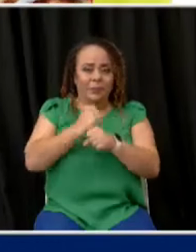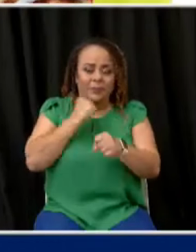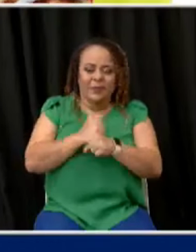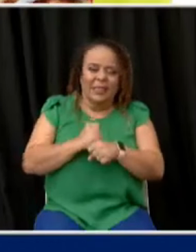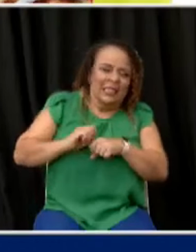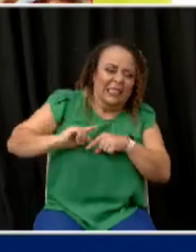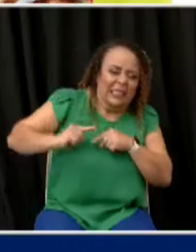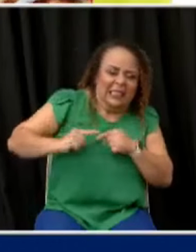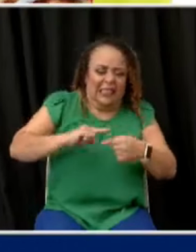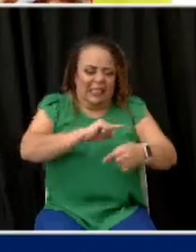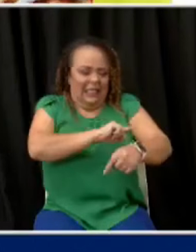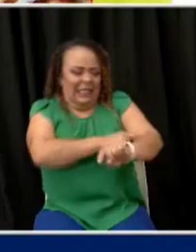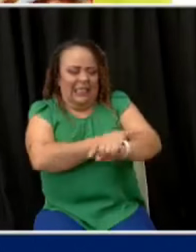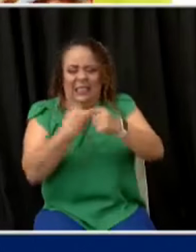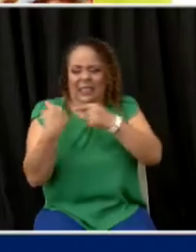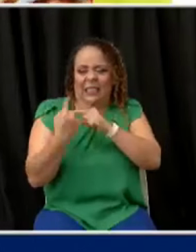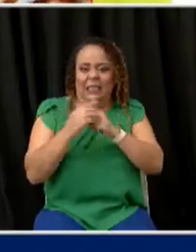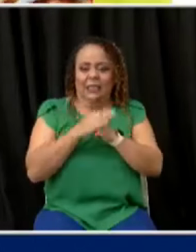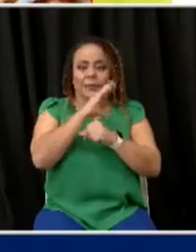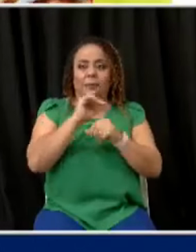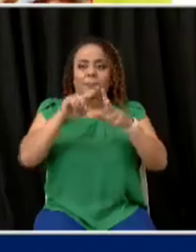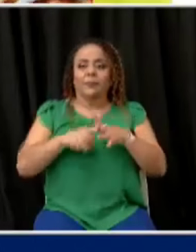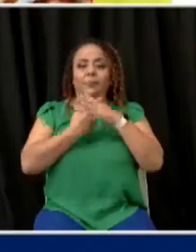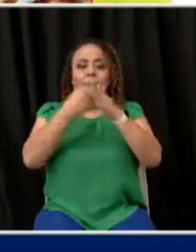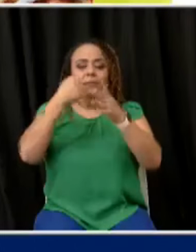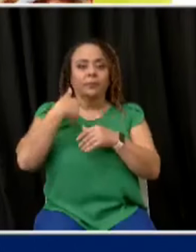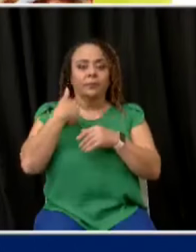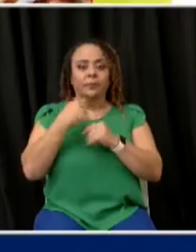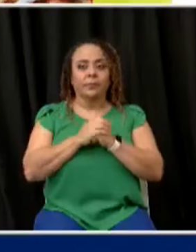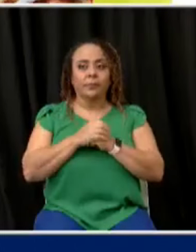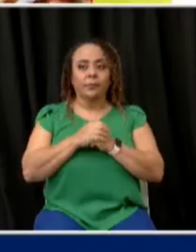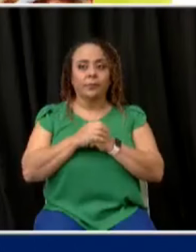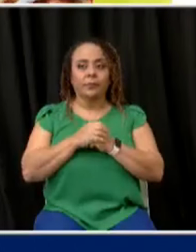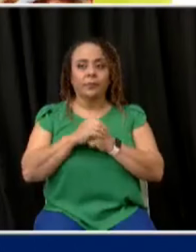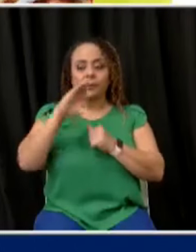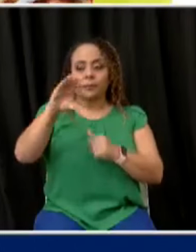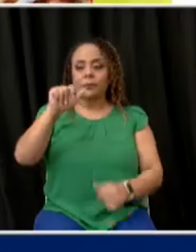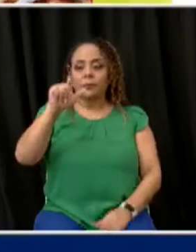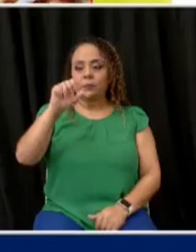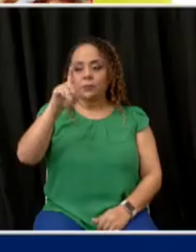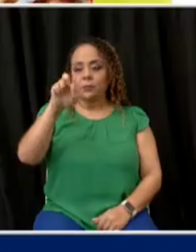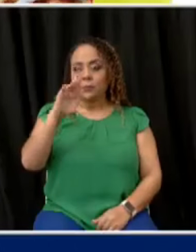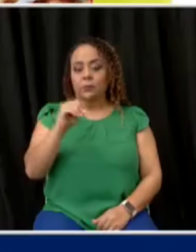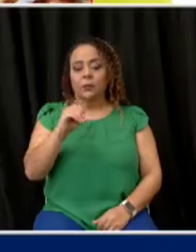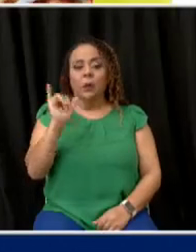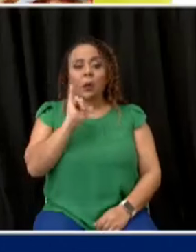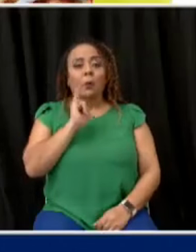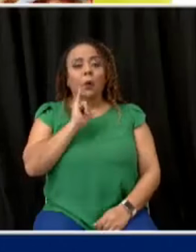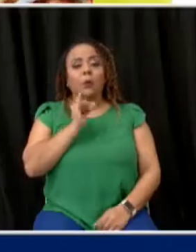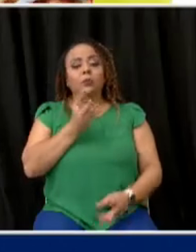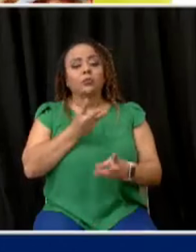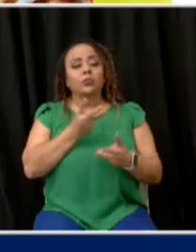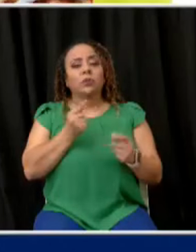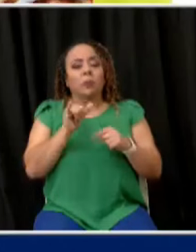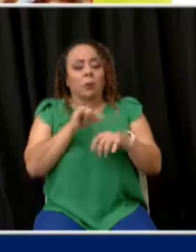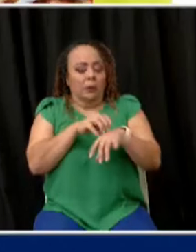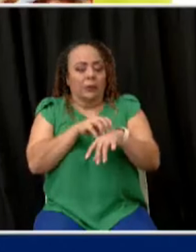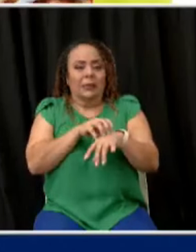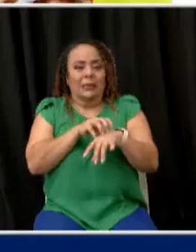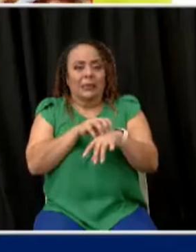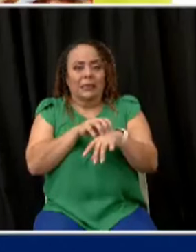arratona toda, o empiezan a tener calambres, adormecimientos y demás que les pasa cuando están